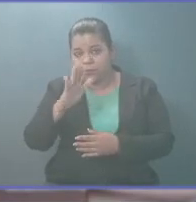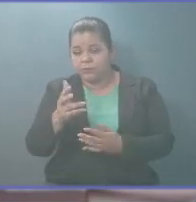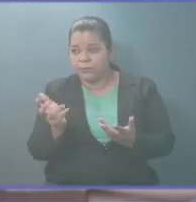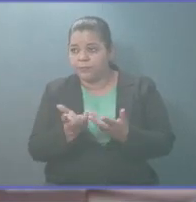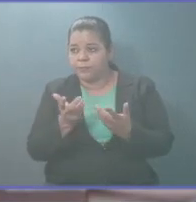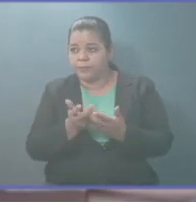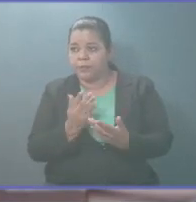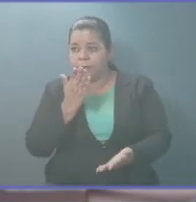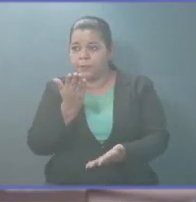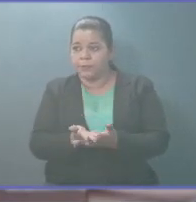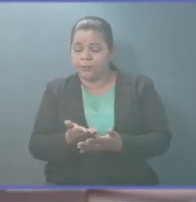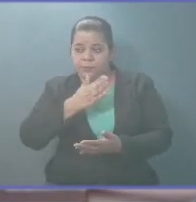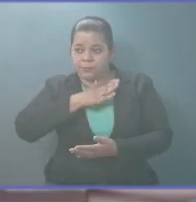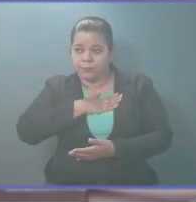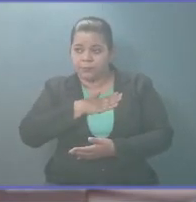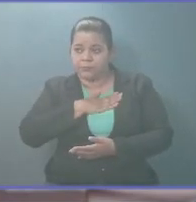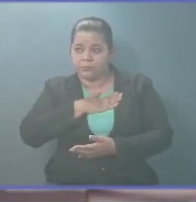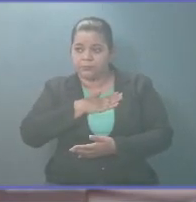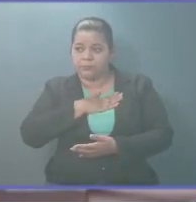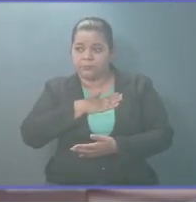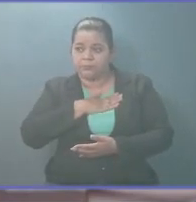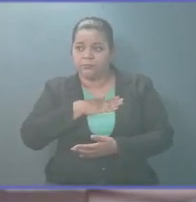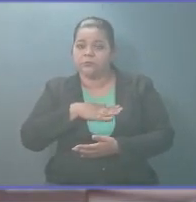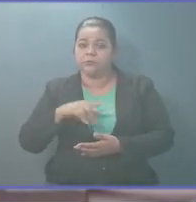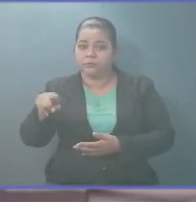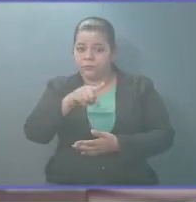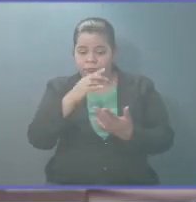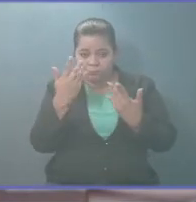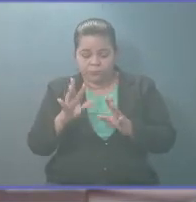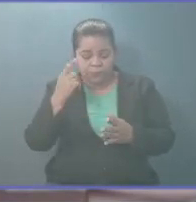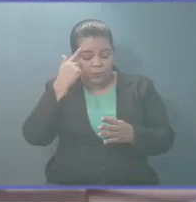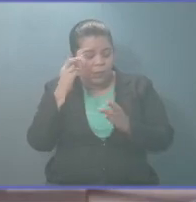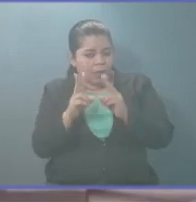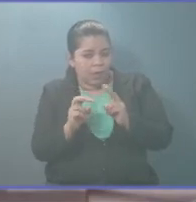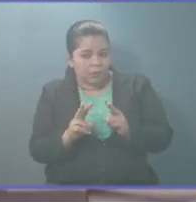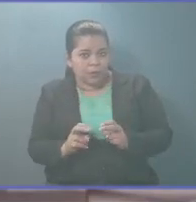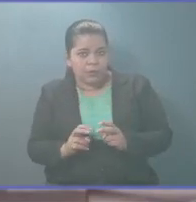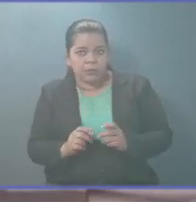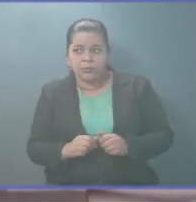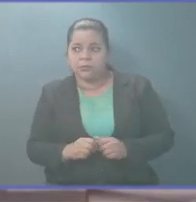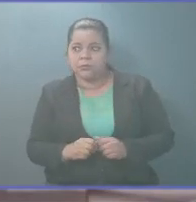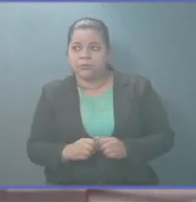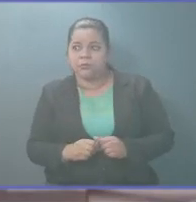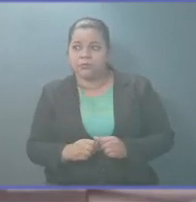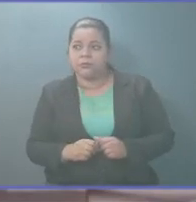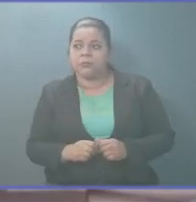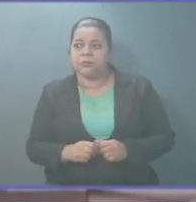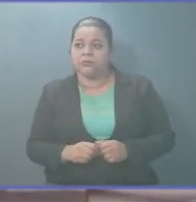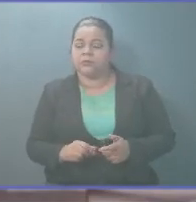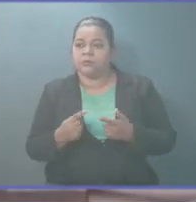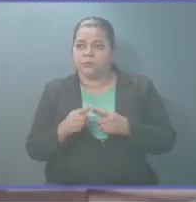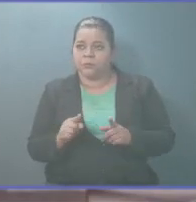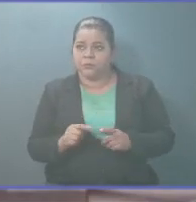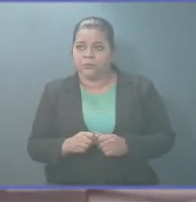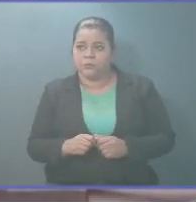se los digo con propiedad porque soy el secretario de la Comisión de Legislación y Puntos Constitucionales, donde creamos esas